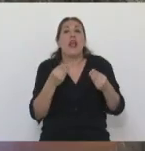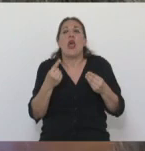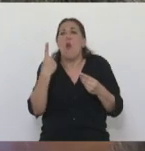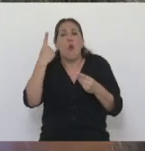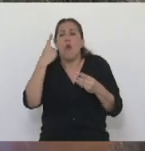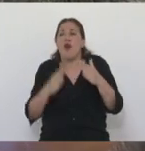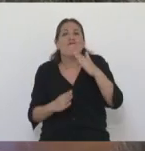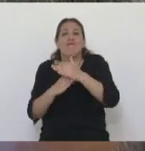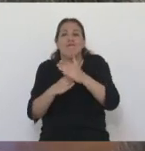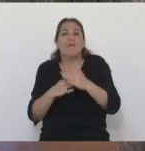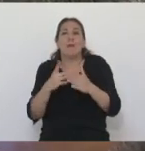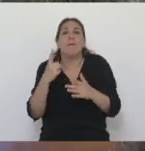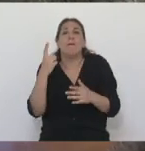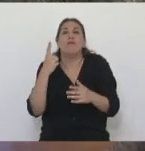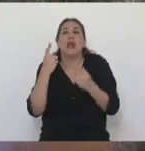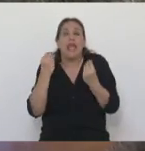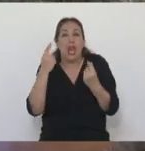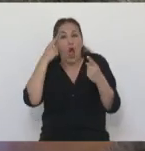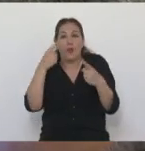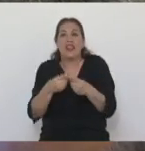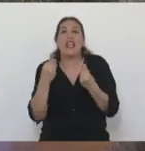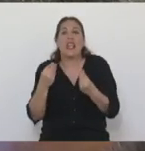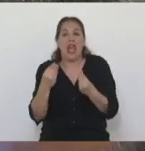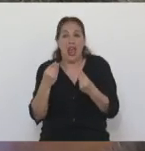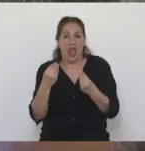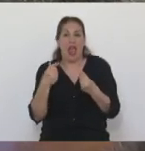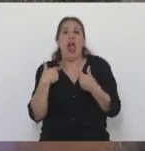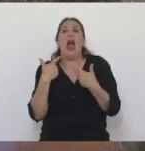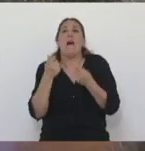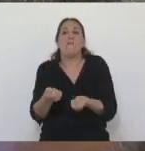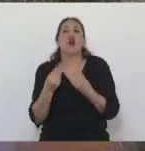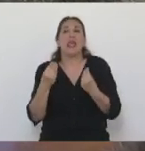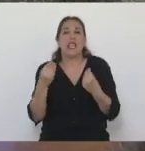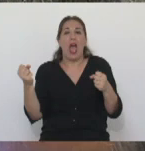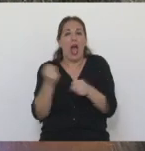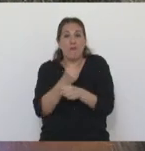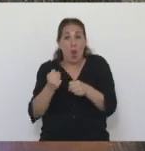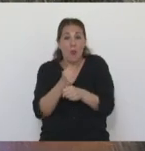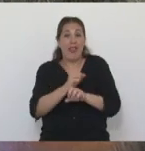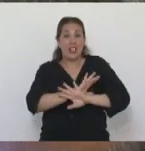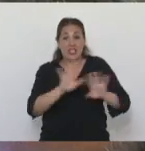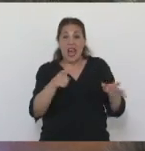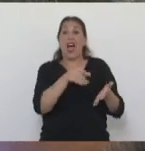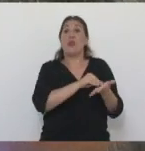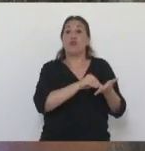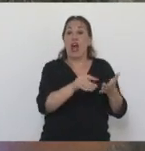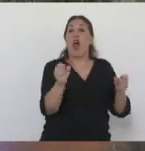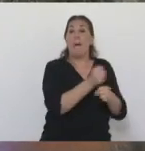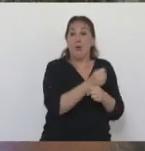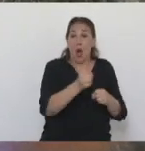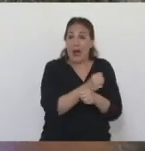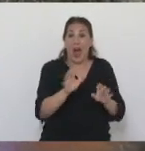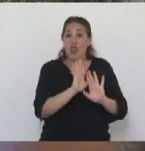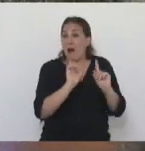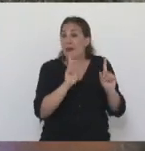y en tal sentido apoyo que aprobemos esta media sanción de diputados sin